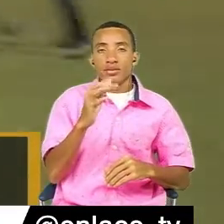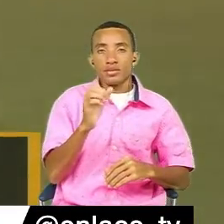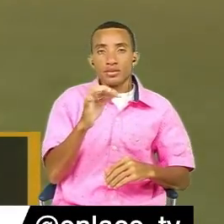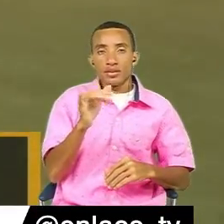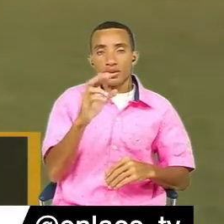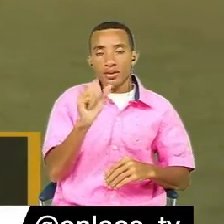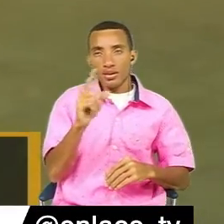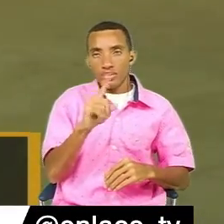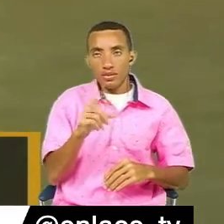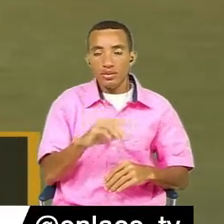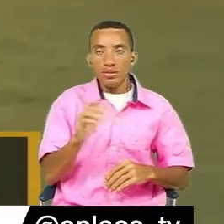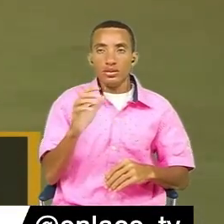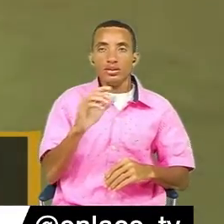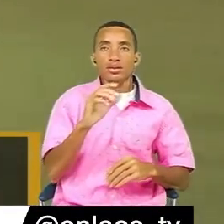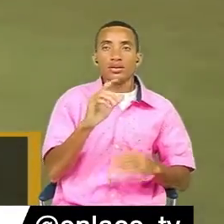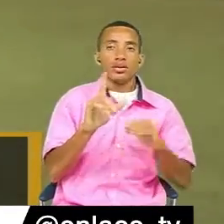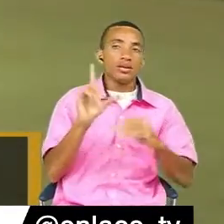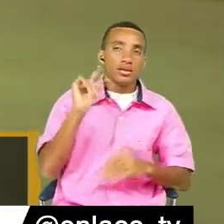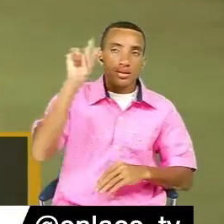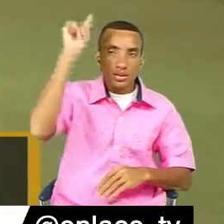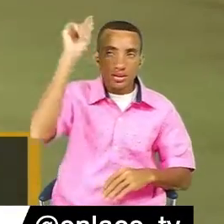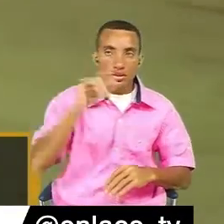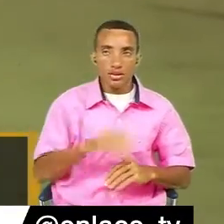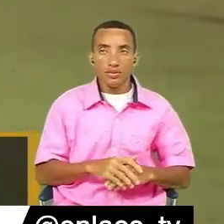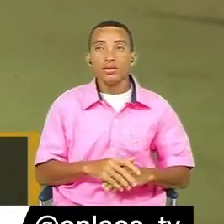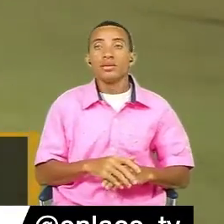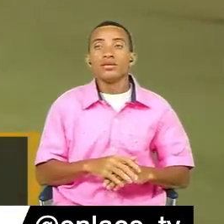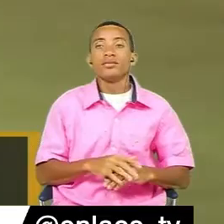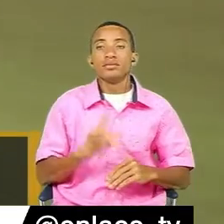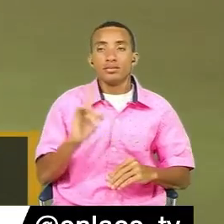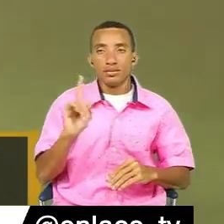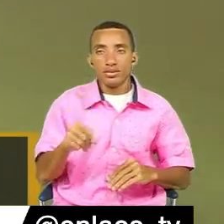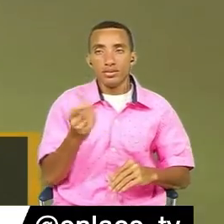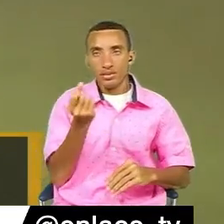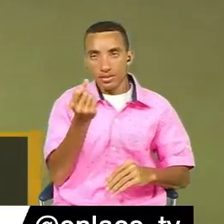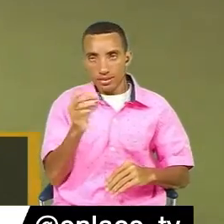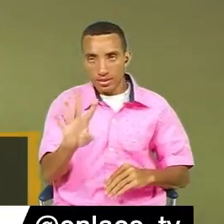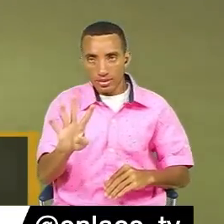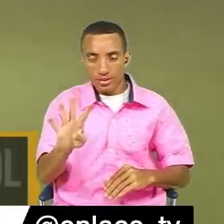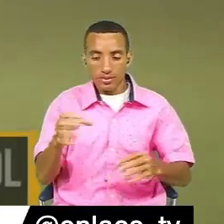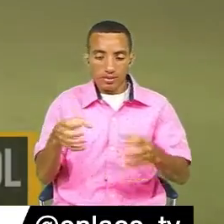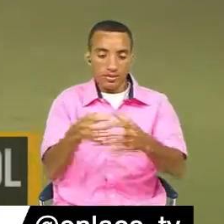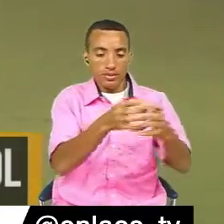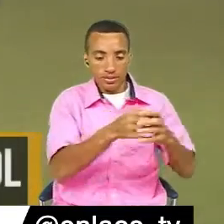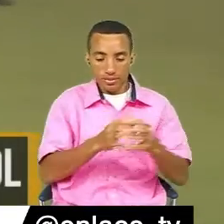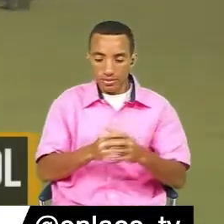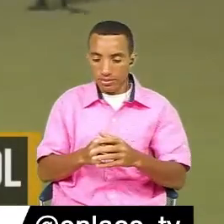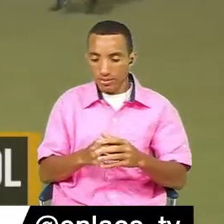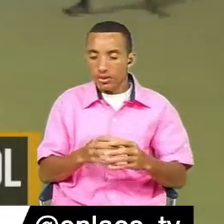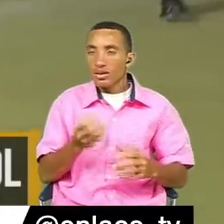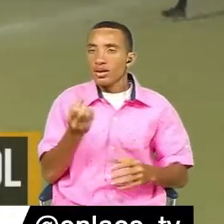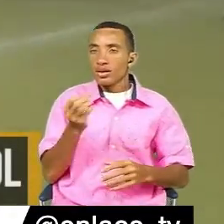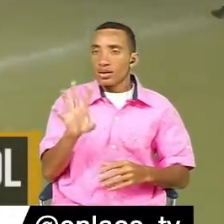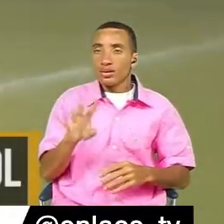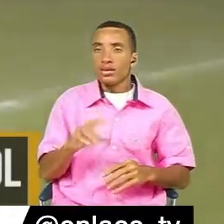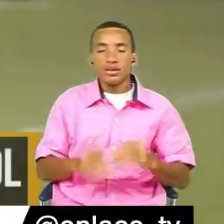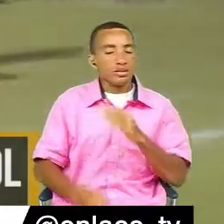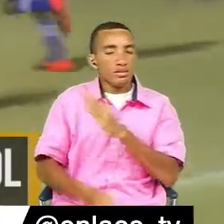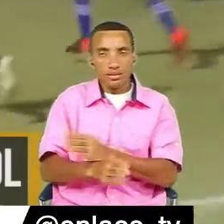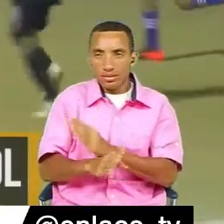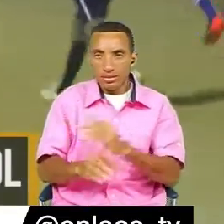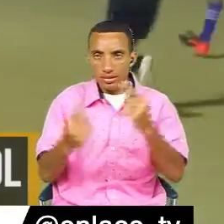Inderva ocupan los 3 primeros puestos, lo cierto es que los 14 equipos del torneo categoría abierta de La Floresta siguen en la lucha por estar dentro